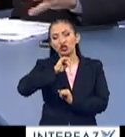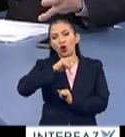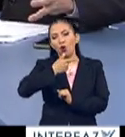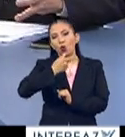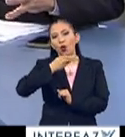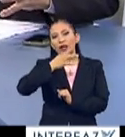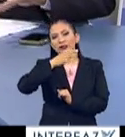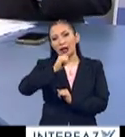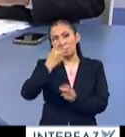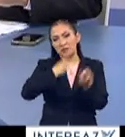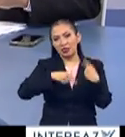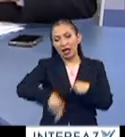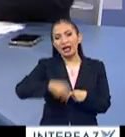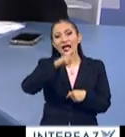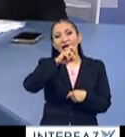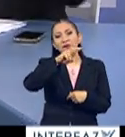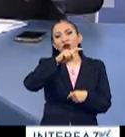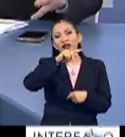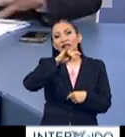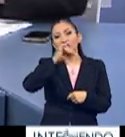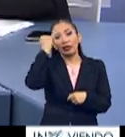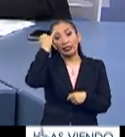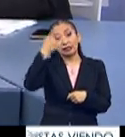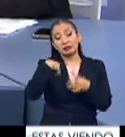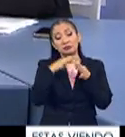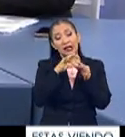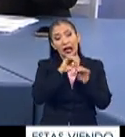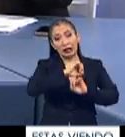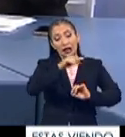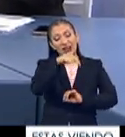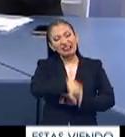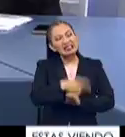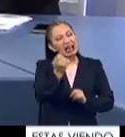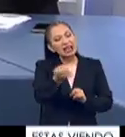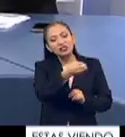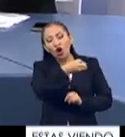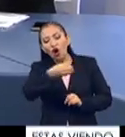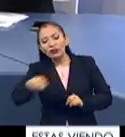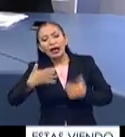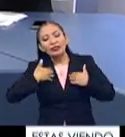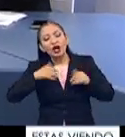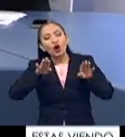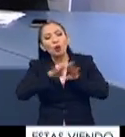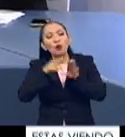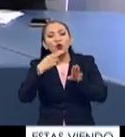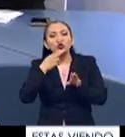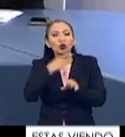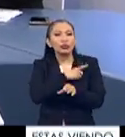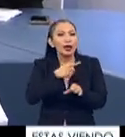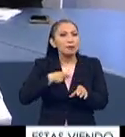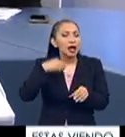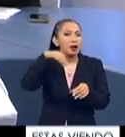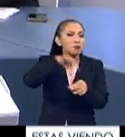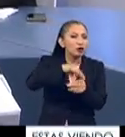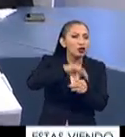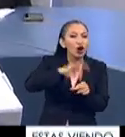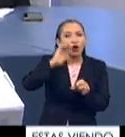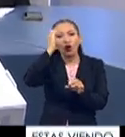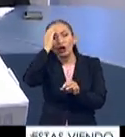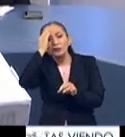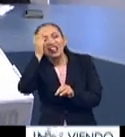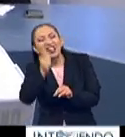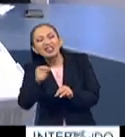con nosotros en Rebotando Ideas y explicarnos precisamente dentro de esta estructura de entender cómo se debe votar, el conocimiento